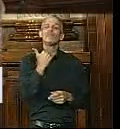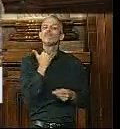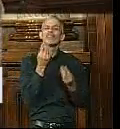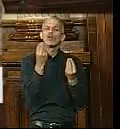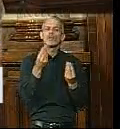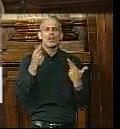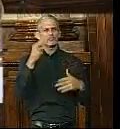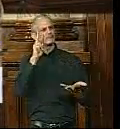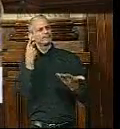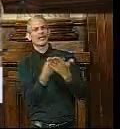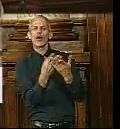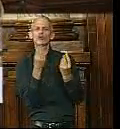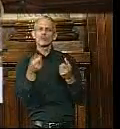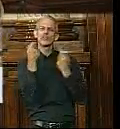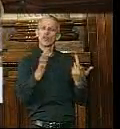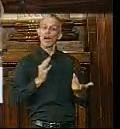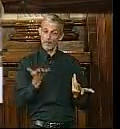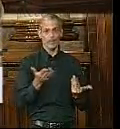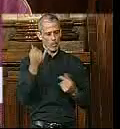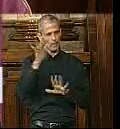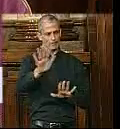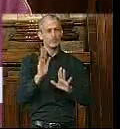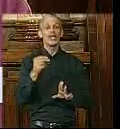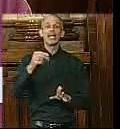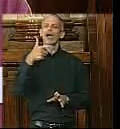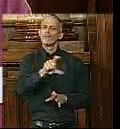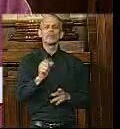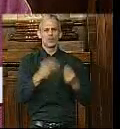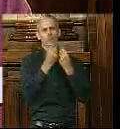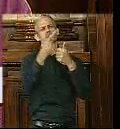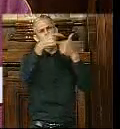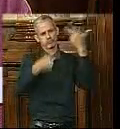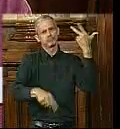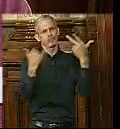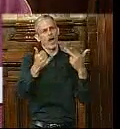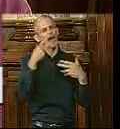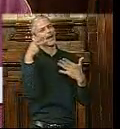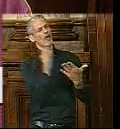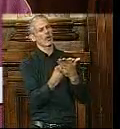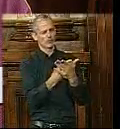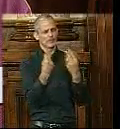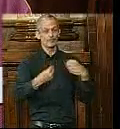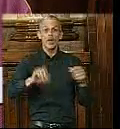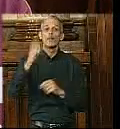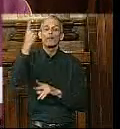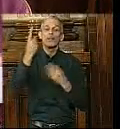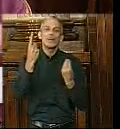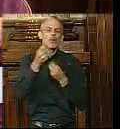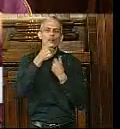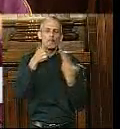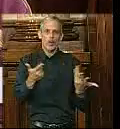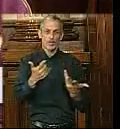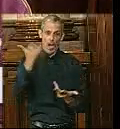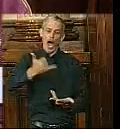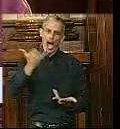qué reconocimientos viene teniendo? Bueno, Videolibros tiene mucho reconocimiento. Quiero saber. En primer lugar,